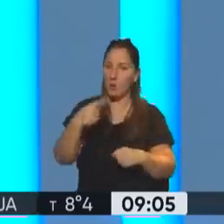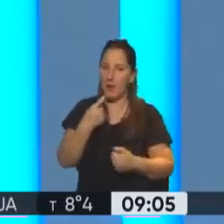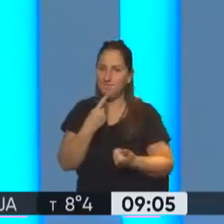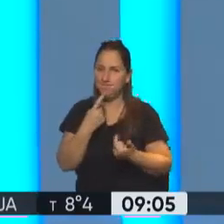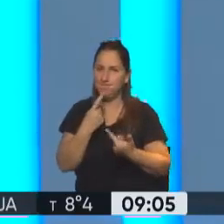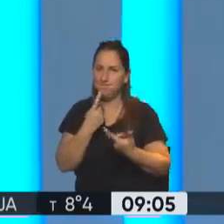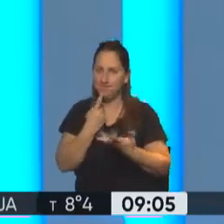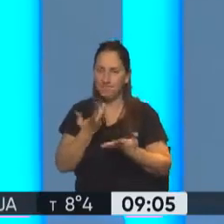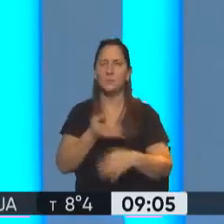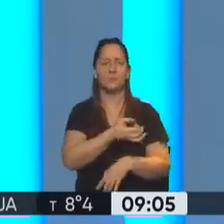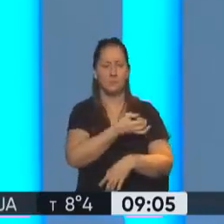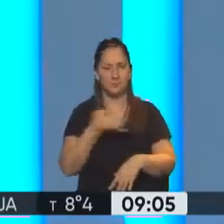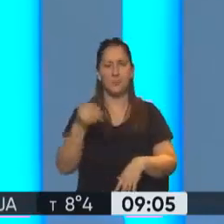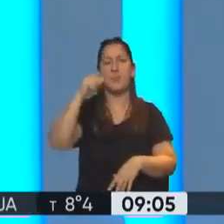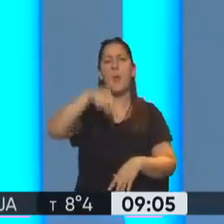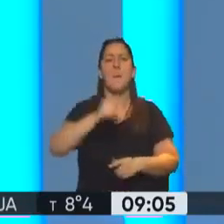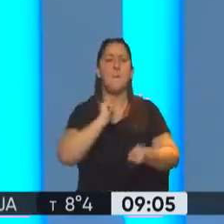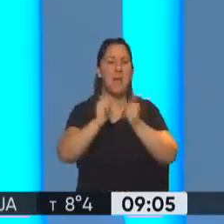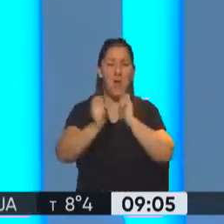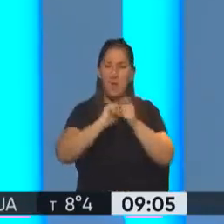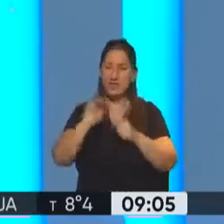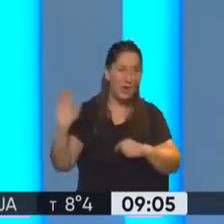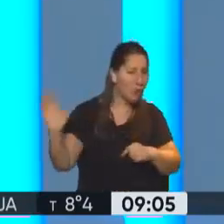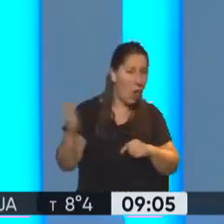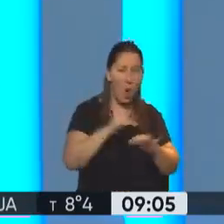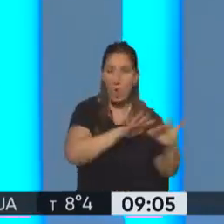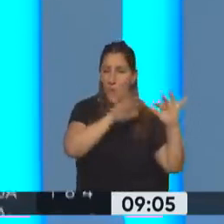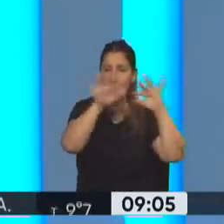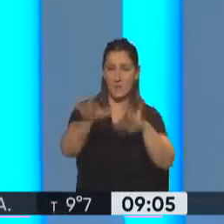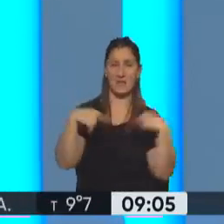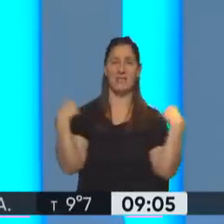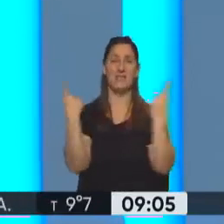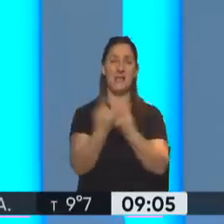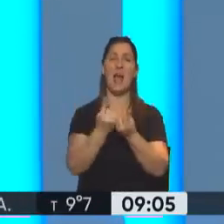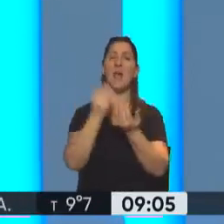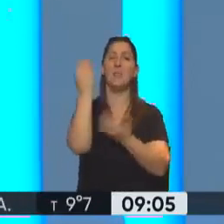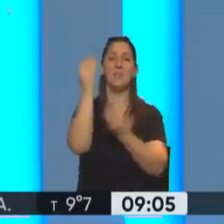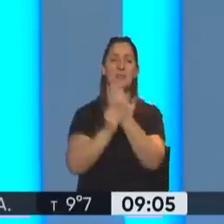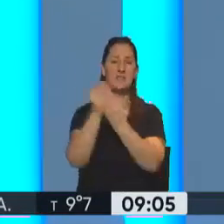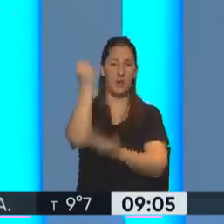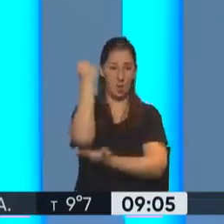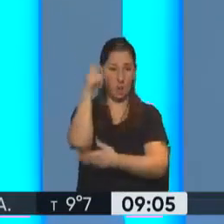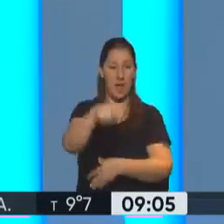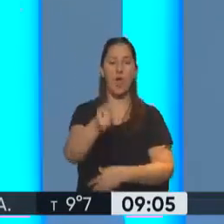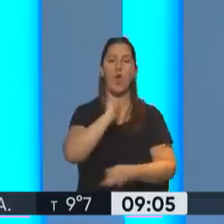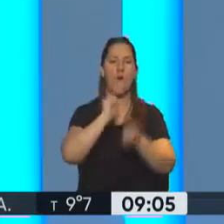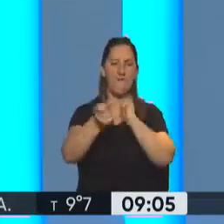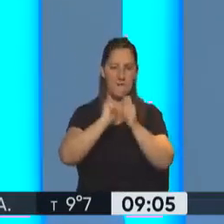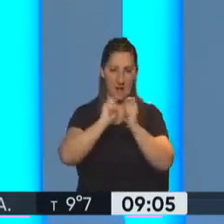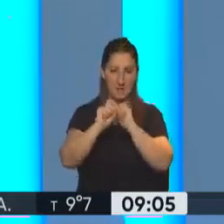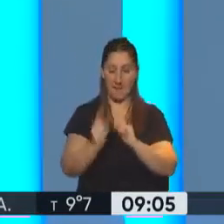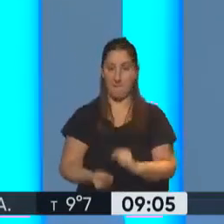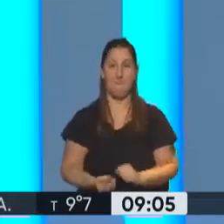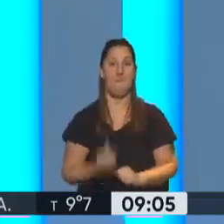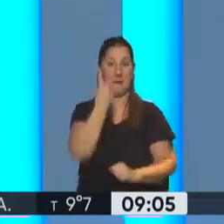tal como decías ahora todos los periodistas están ya en la sala de ministerio de economía donde se va a hacer la conferencia de prensa la primera